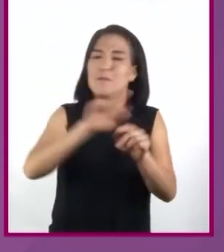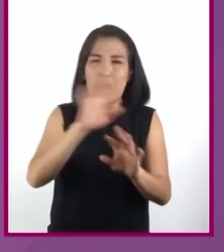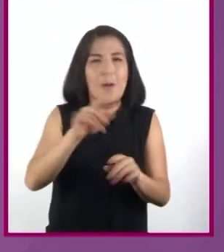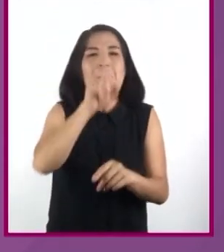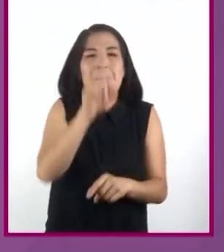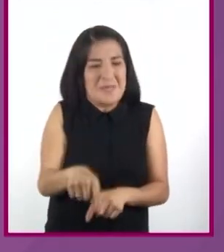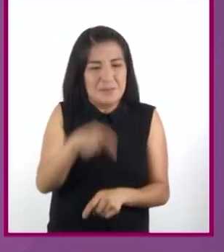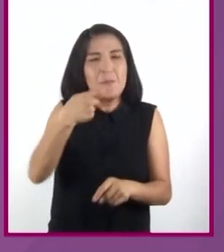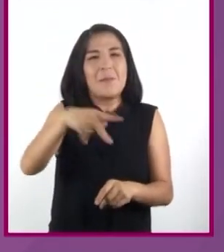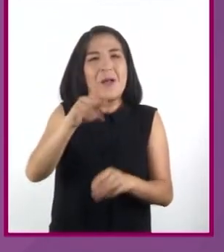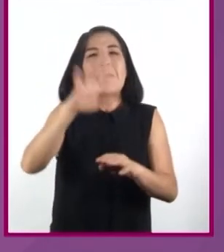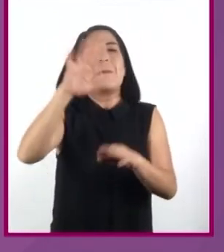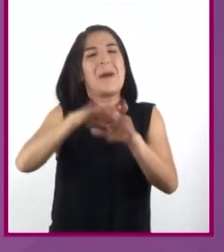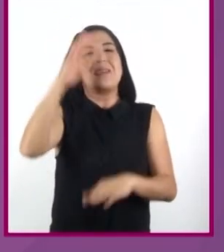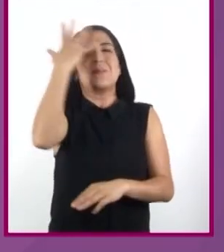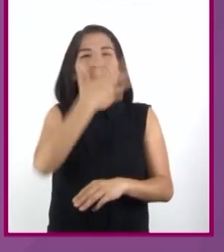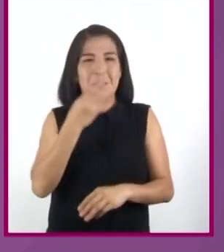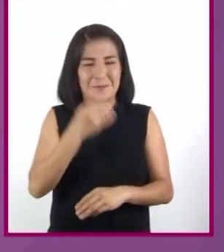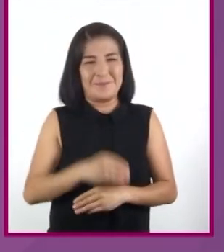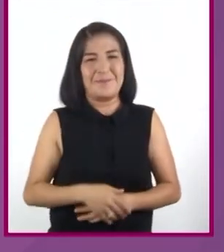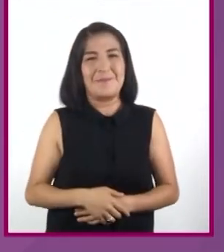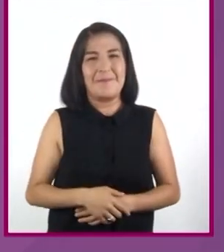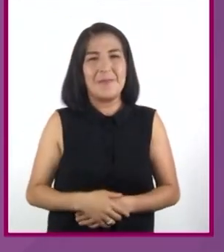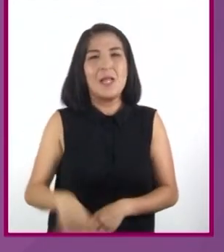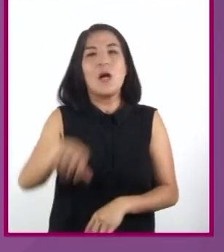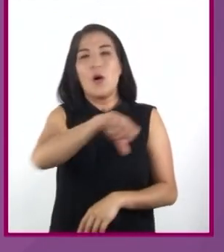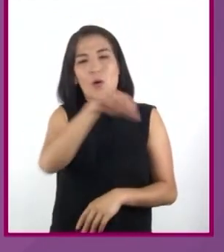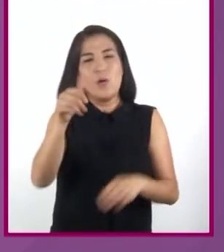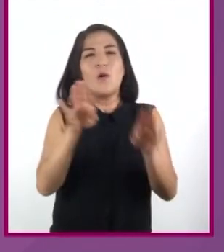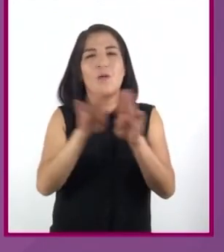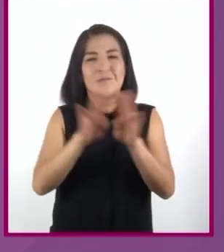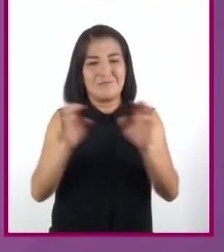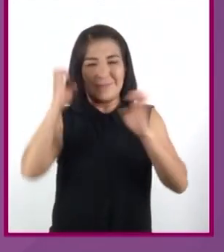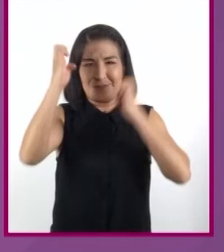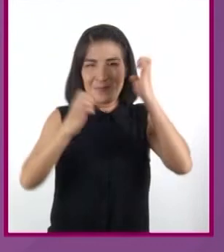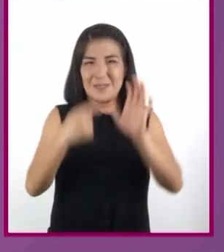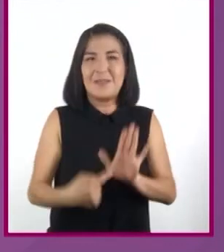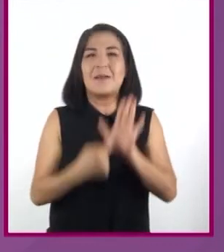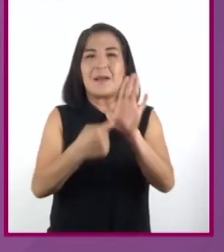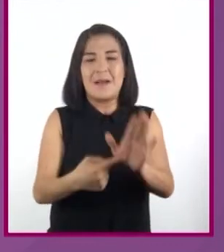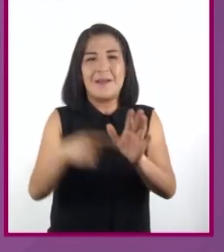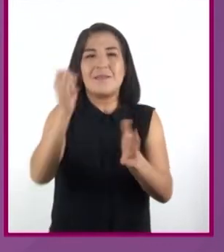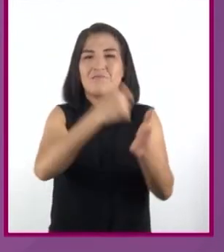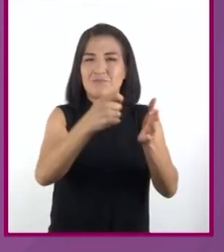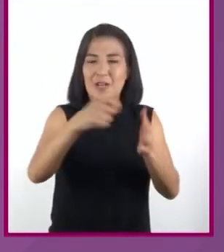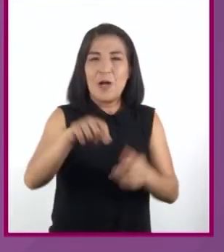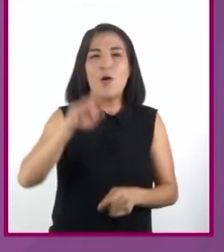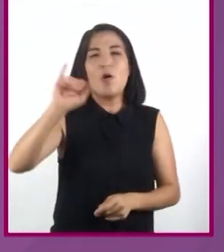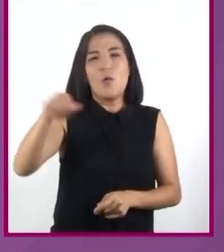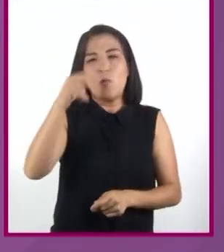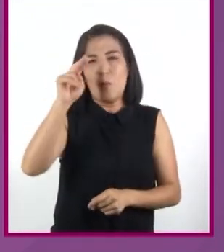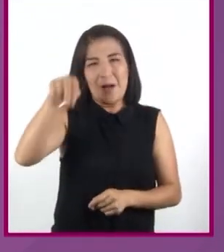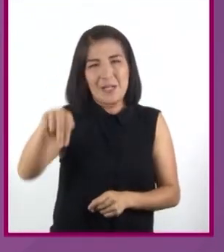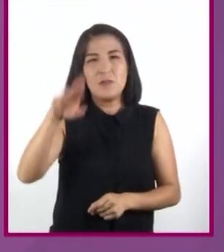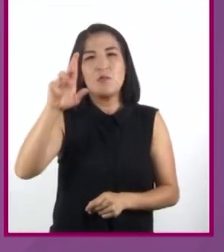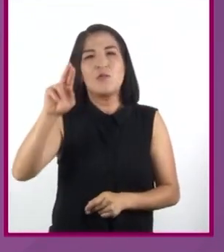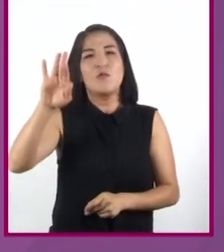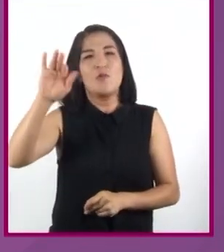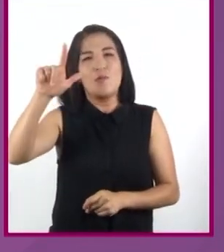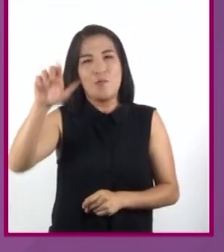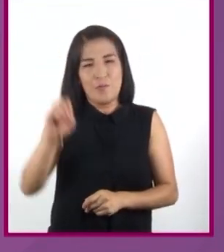y cotidianos. Entre sus principales exponentes se encuentra el escritor mexicano Juan Rulfo, con su obra Pedro